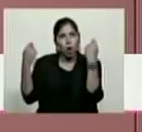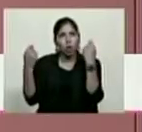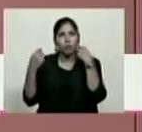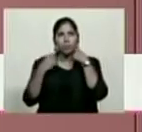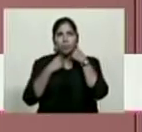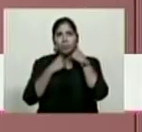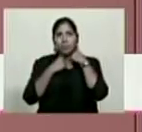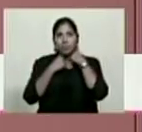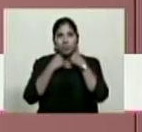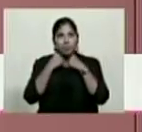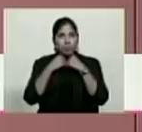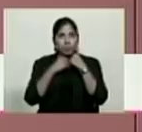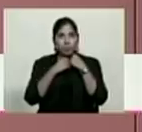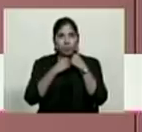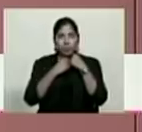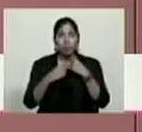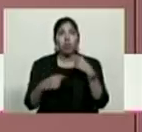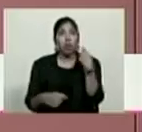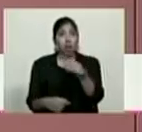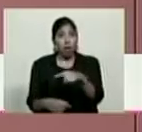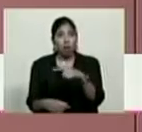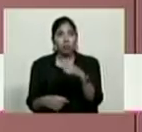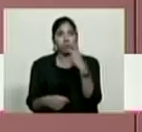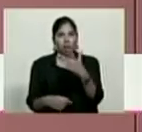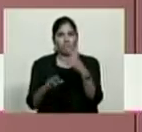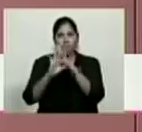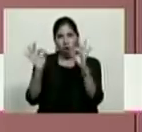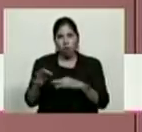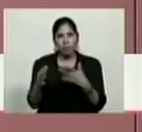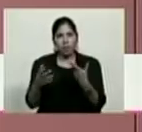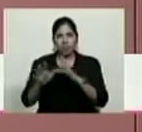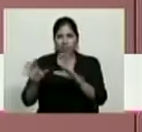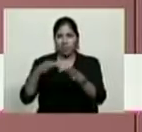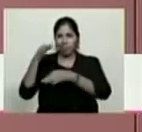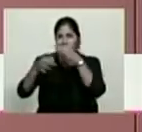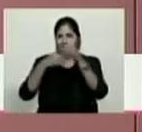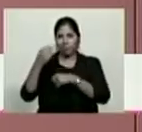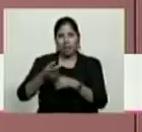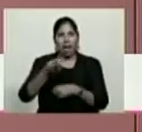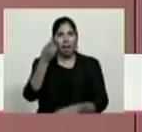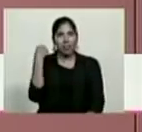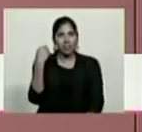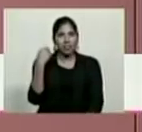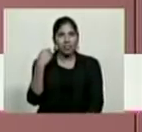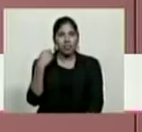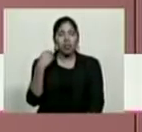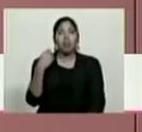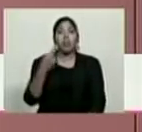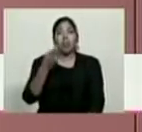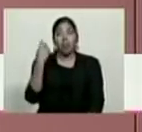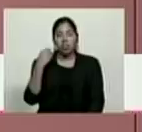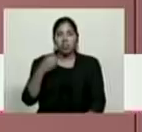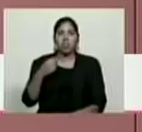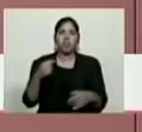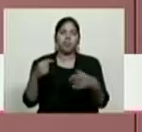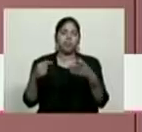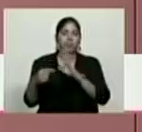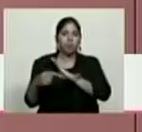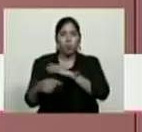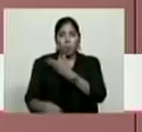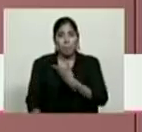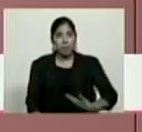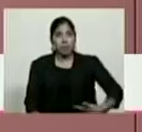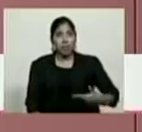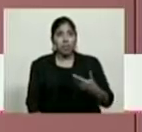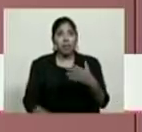Tienen tres formas, como bien señaló el presidente Nicolás Maduro en su alocución de cadena de radio y televisión del día de